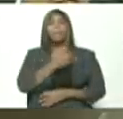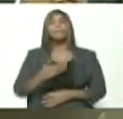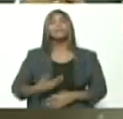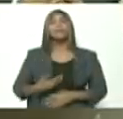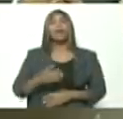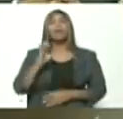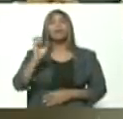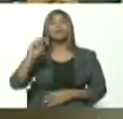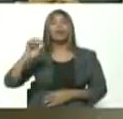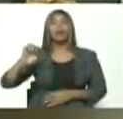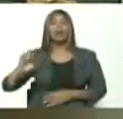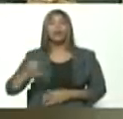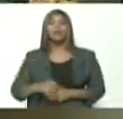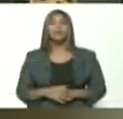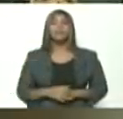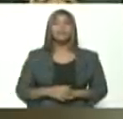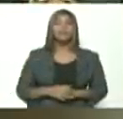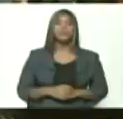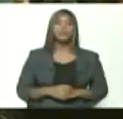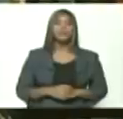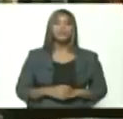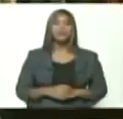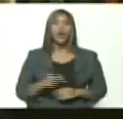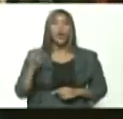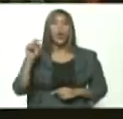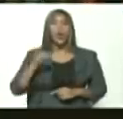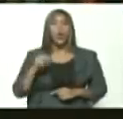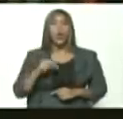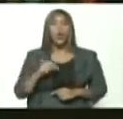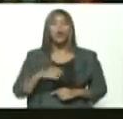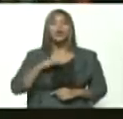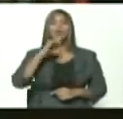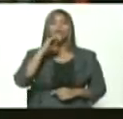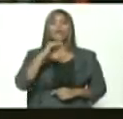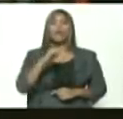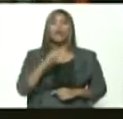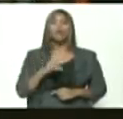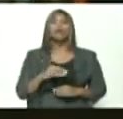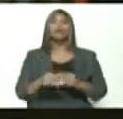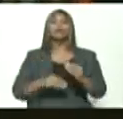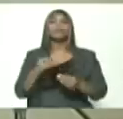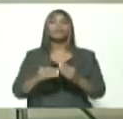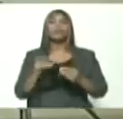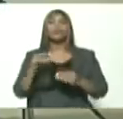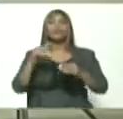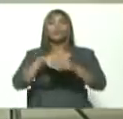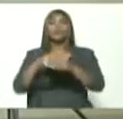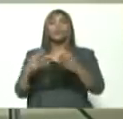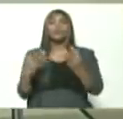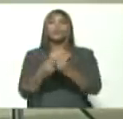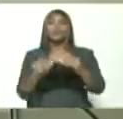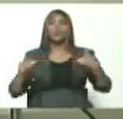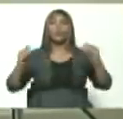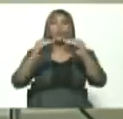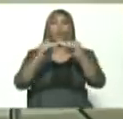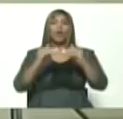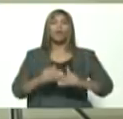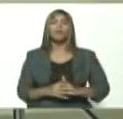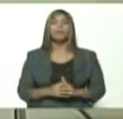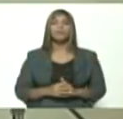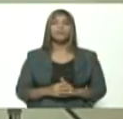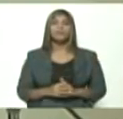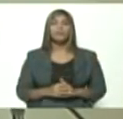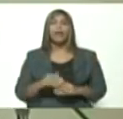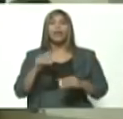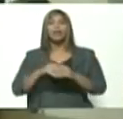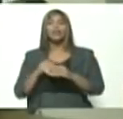del Consejo Nacional Electoral, Pedro Calzadilla, pues el día de hoy han anunciado la realización de elecciones conjuntas, elecciones regionales, elecciones